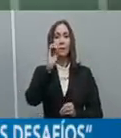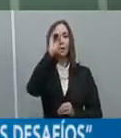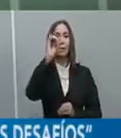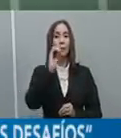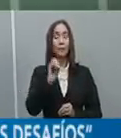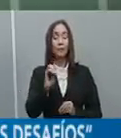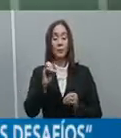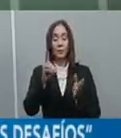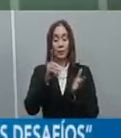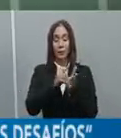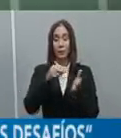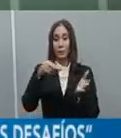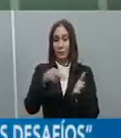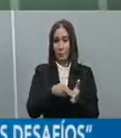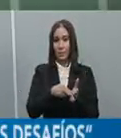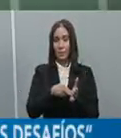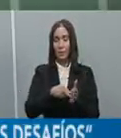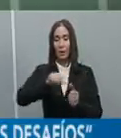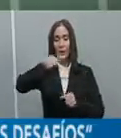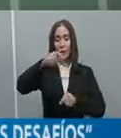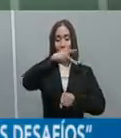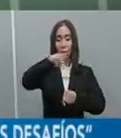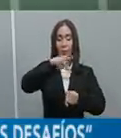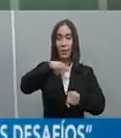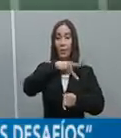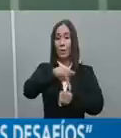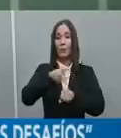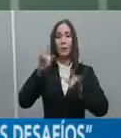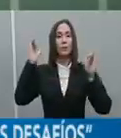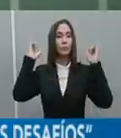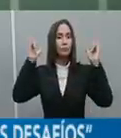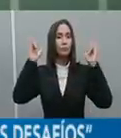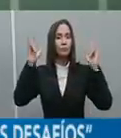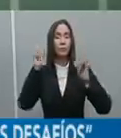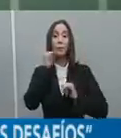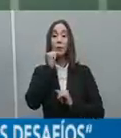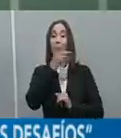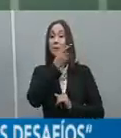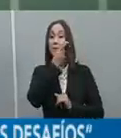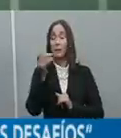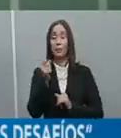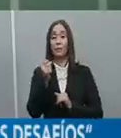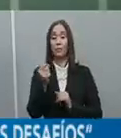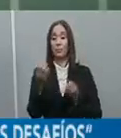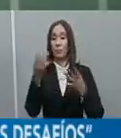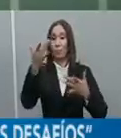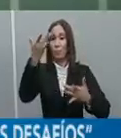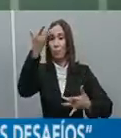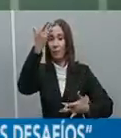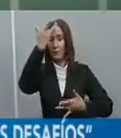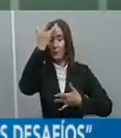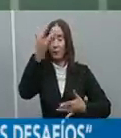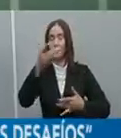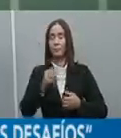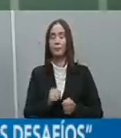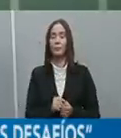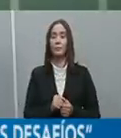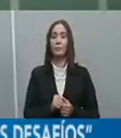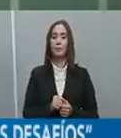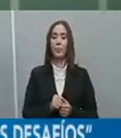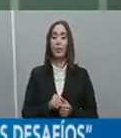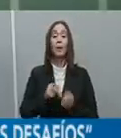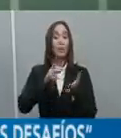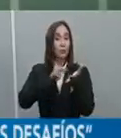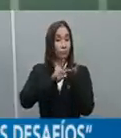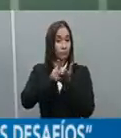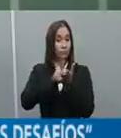un 85% en las provincias de Santo Domingo y Santiago. Esta es la realidad. Es nuestra obligación transmitirla